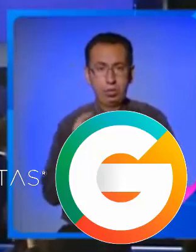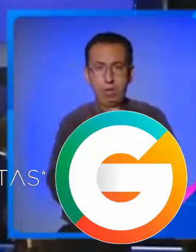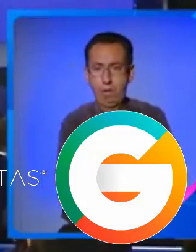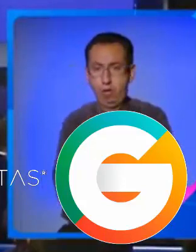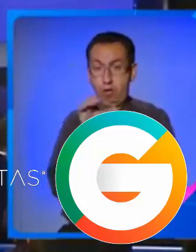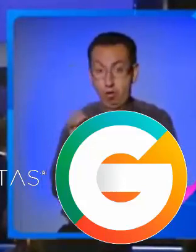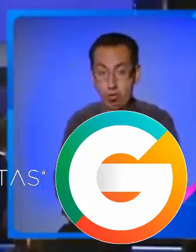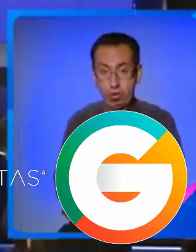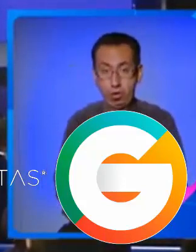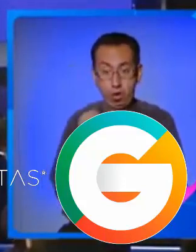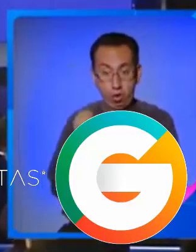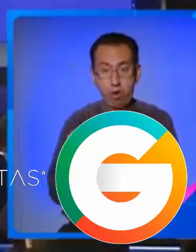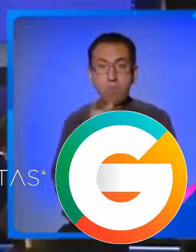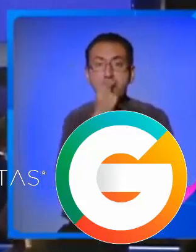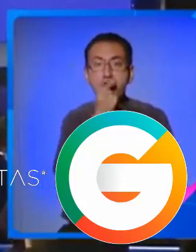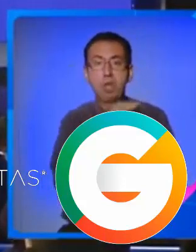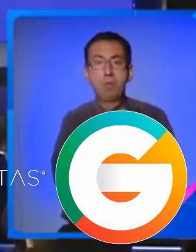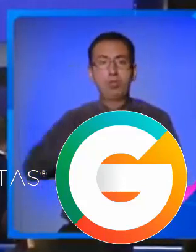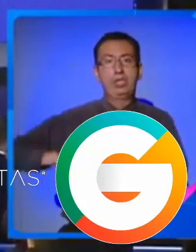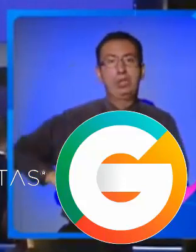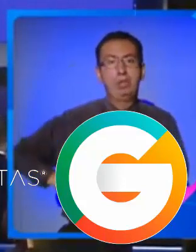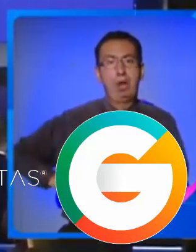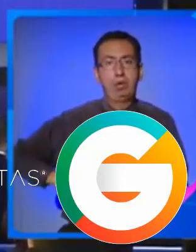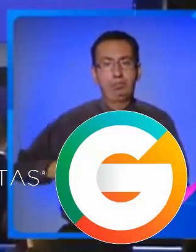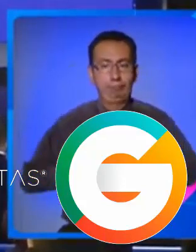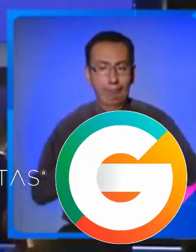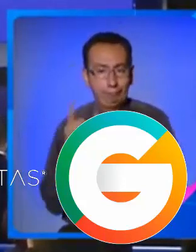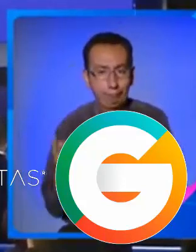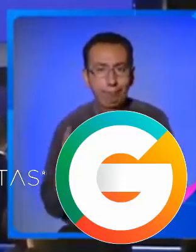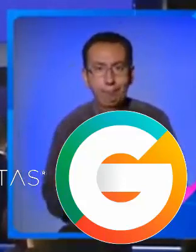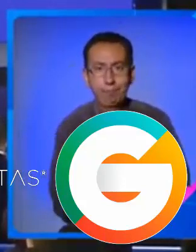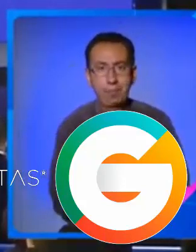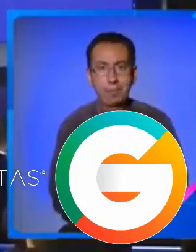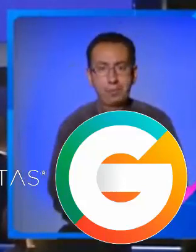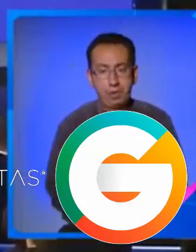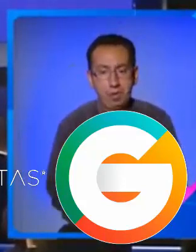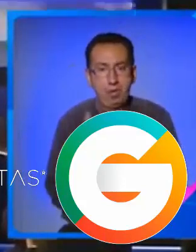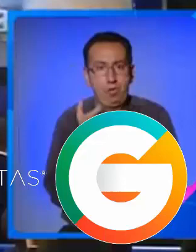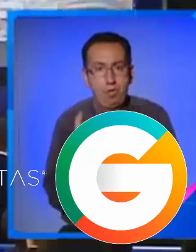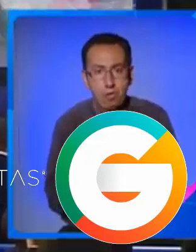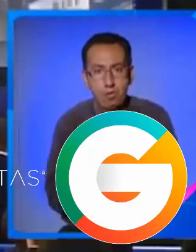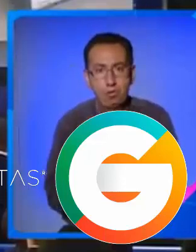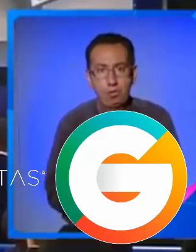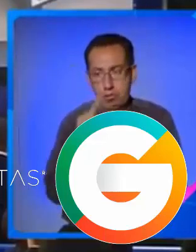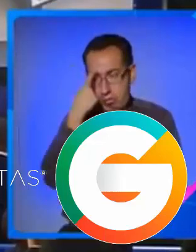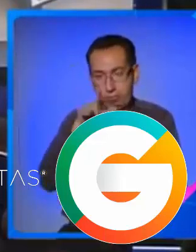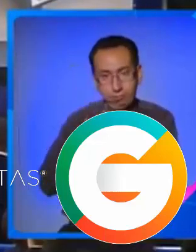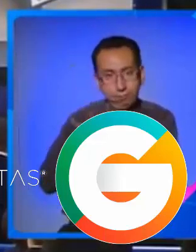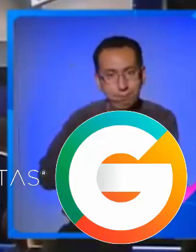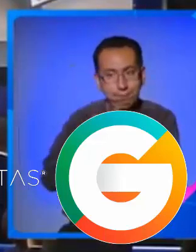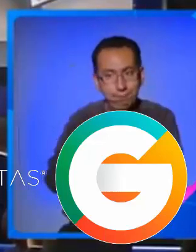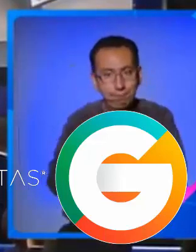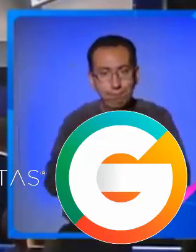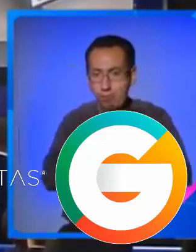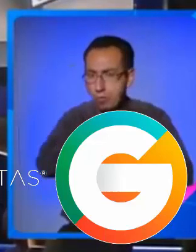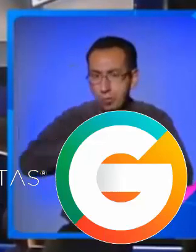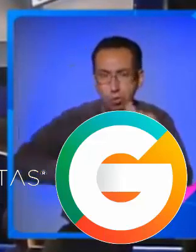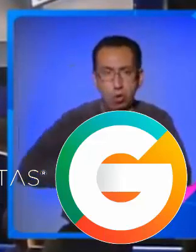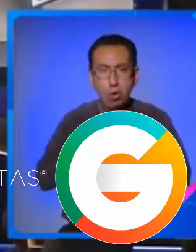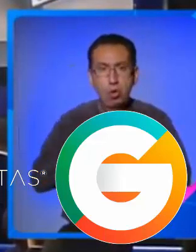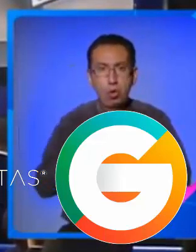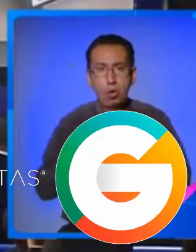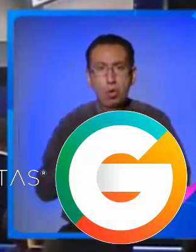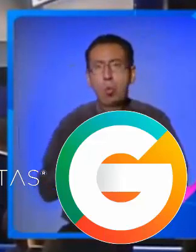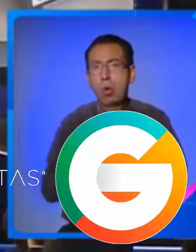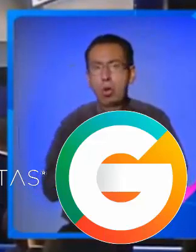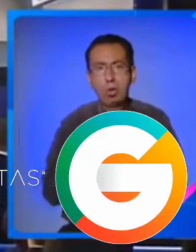a las policías municipales como nunca, a través de un fondo, el Fondo Estatal para el Fortalecimiento de la Seguridad Pública Municipal.